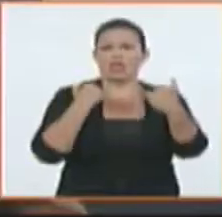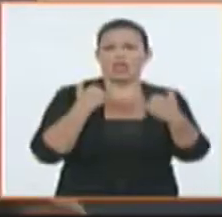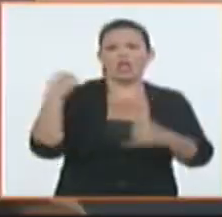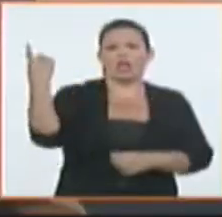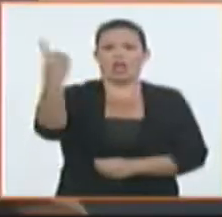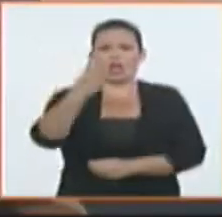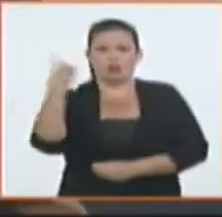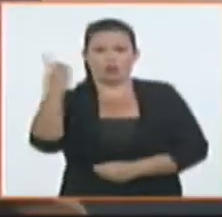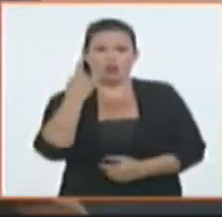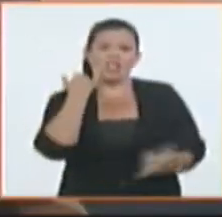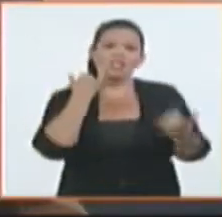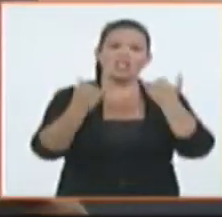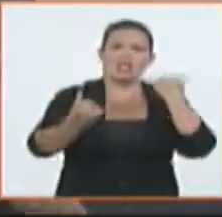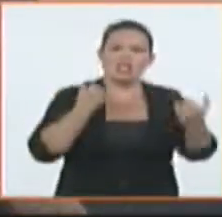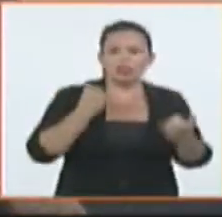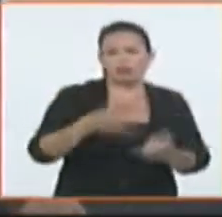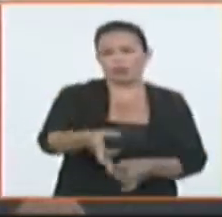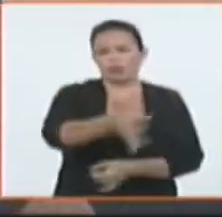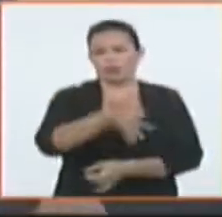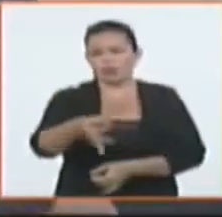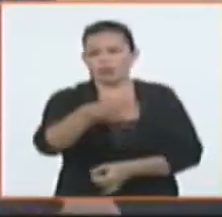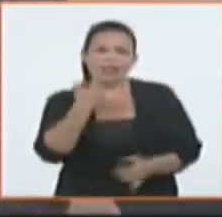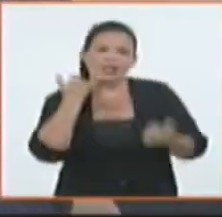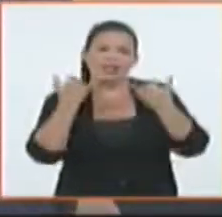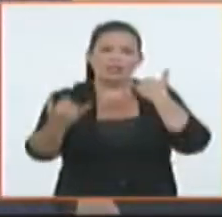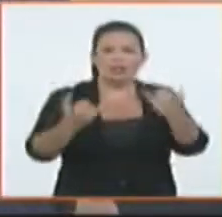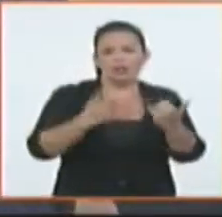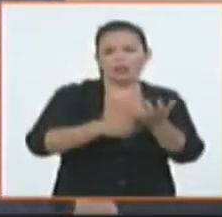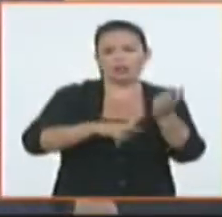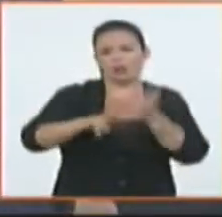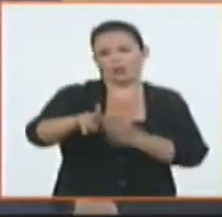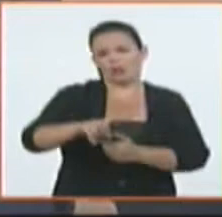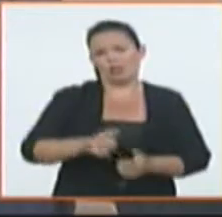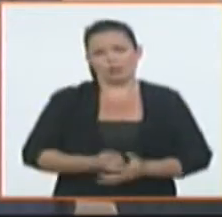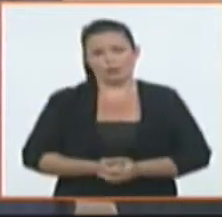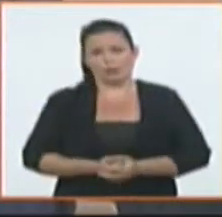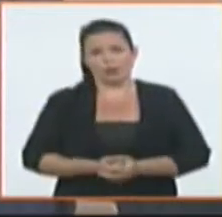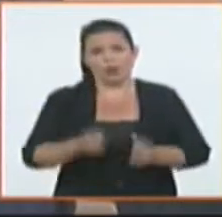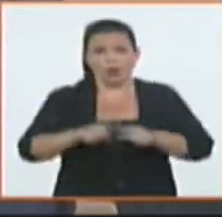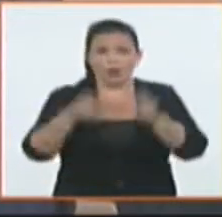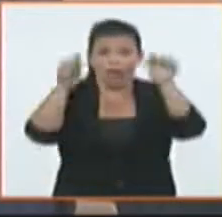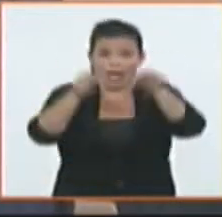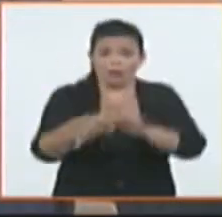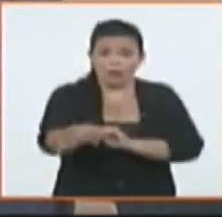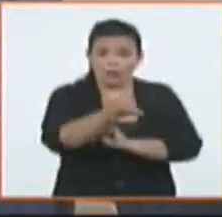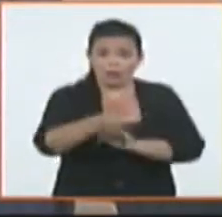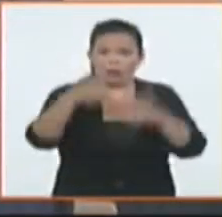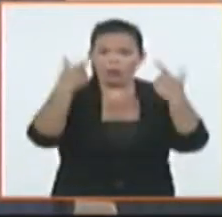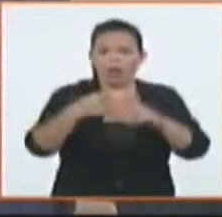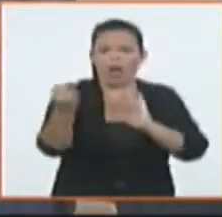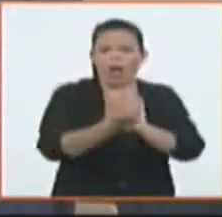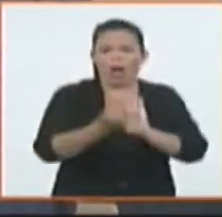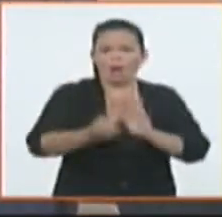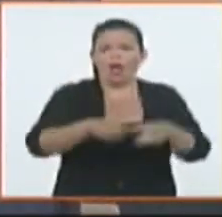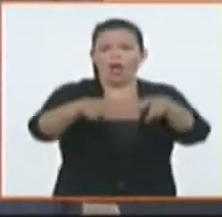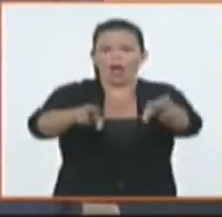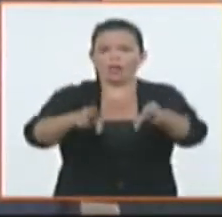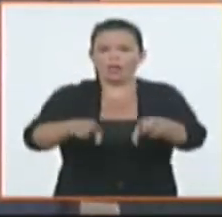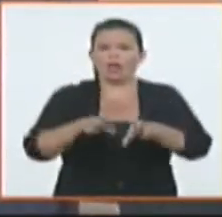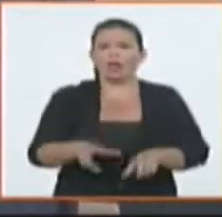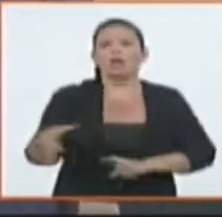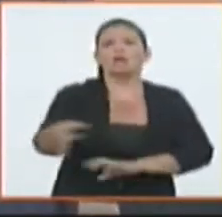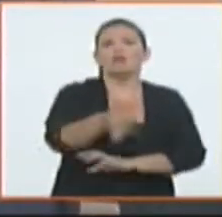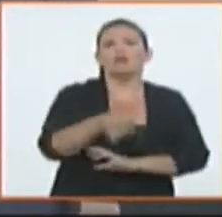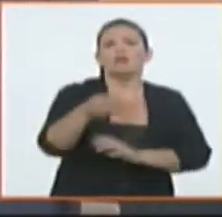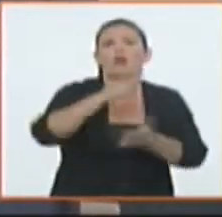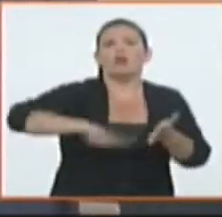municipales. Pero todo lo que se haga en un municipio lo tiene que aprobar la Asamblea Municipal del Poder Popular. Porque